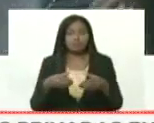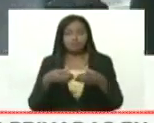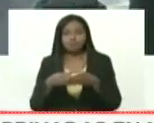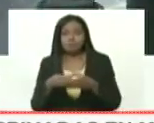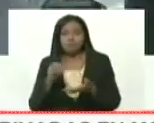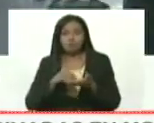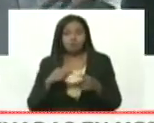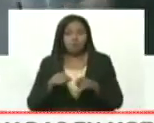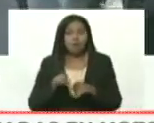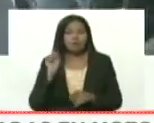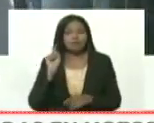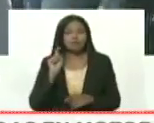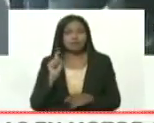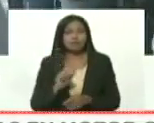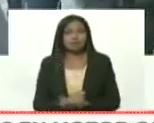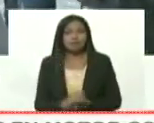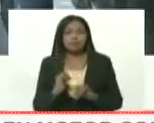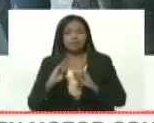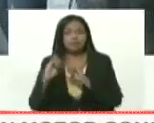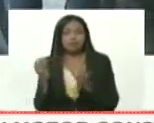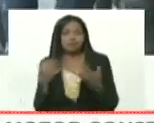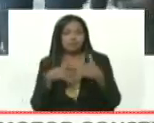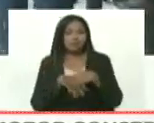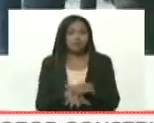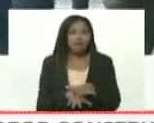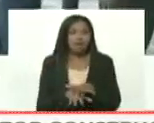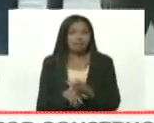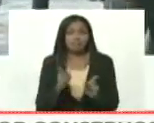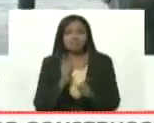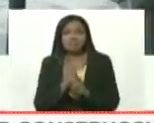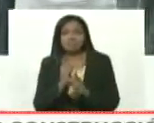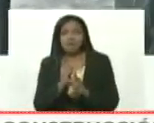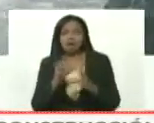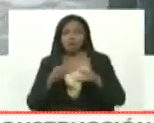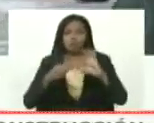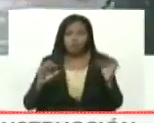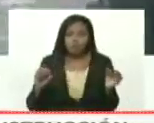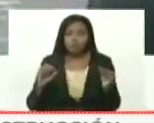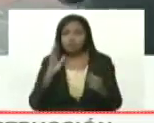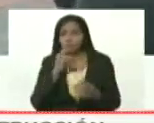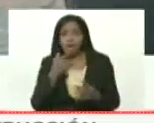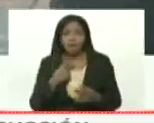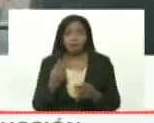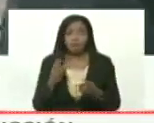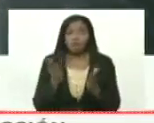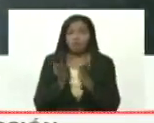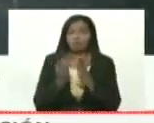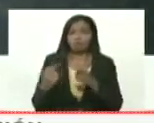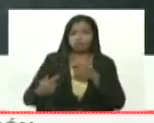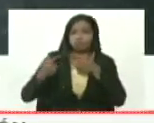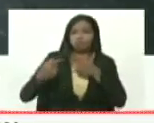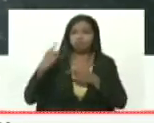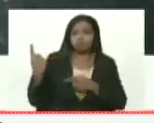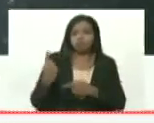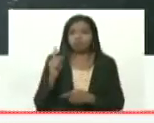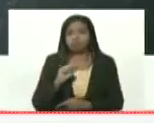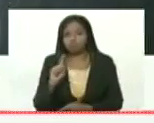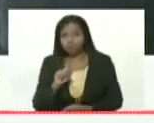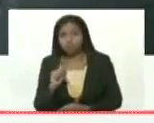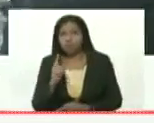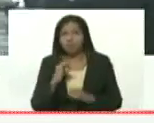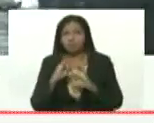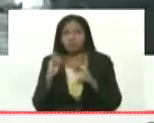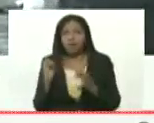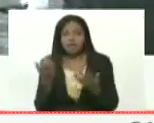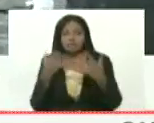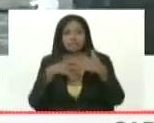plantea la necesidad, y es un comité integrado. No es una olimpiada pensando que los estudiantes van a competir solo. Esto es una